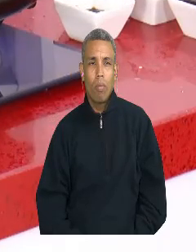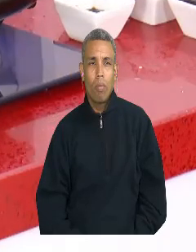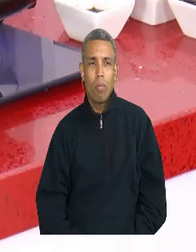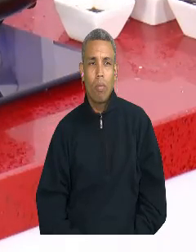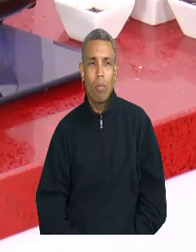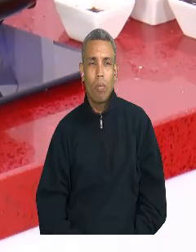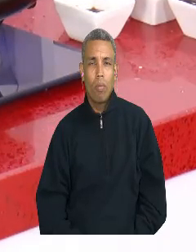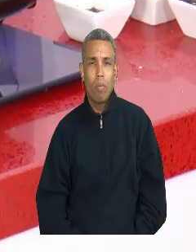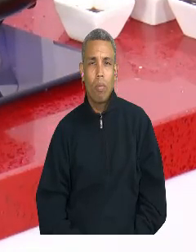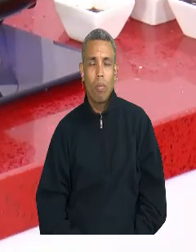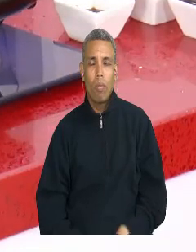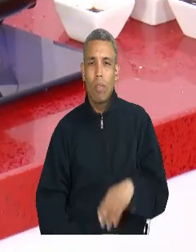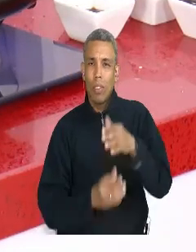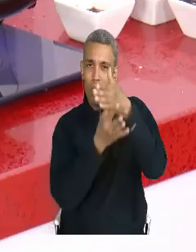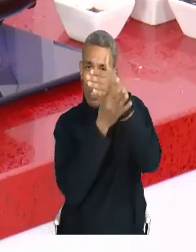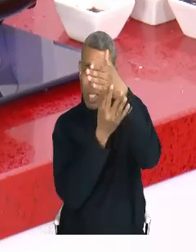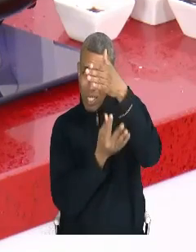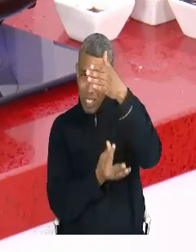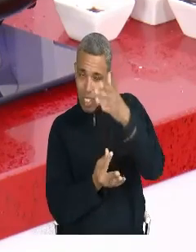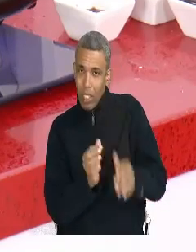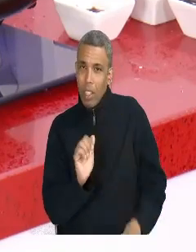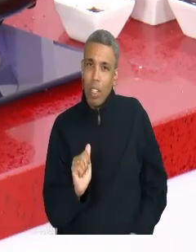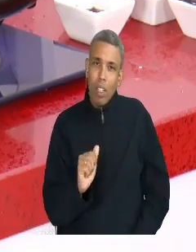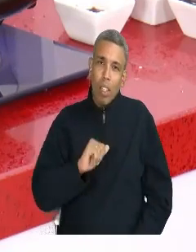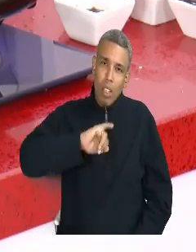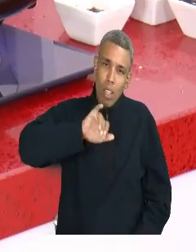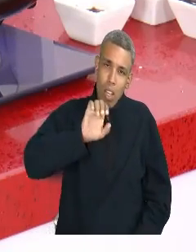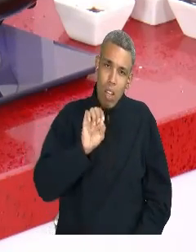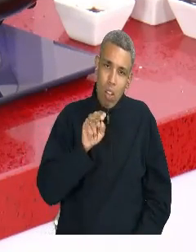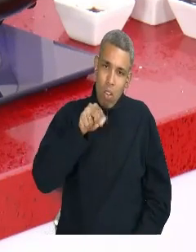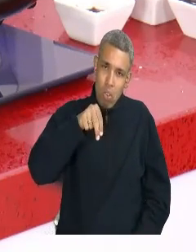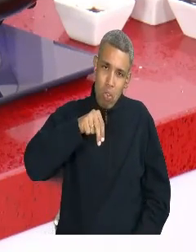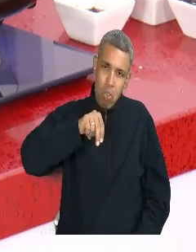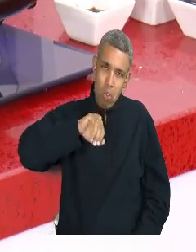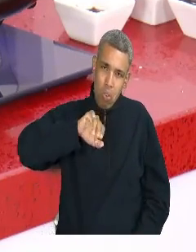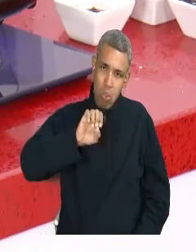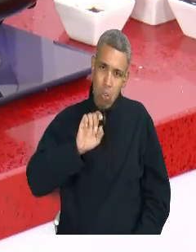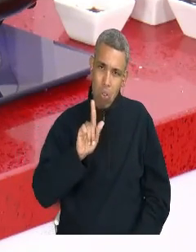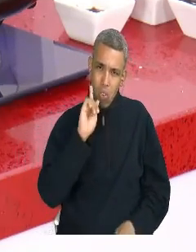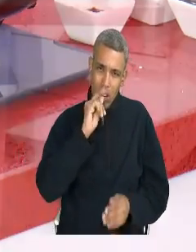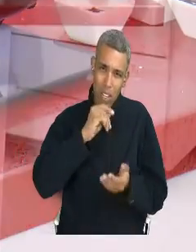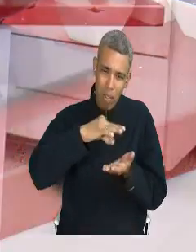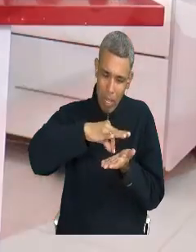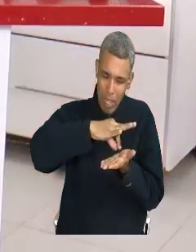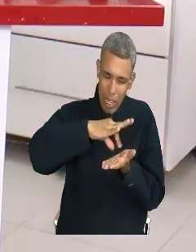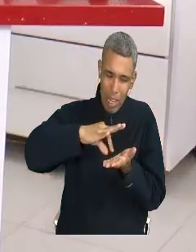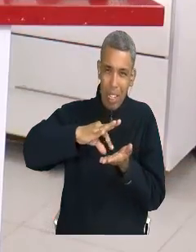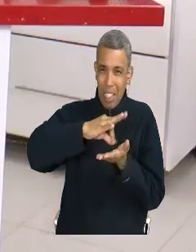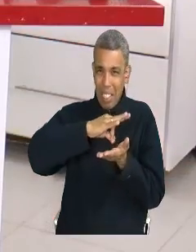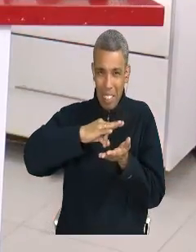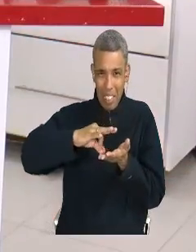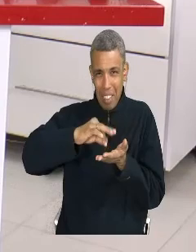de ajonjolí, entonces vamos a aderezar un poquito también con este, le da un sabor y un aroma deliciosa.